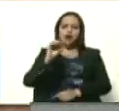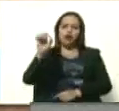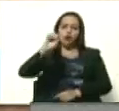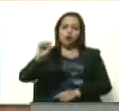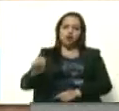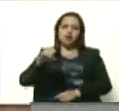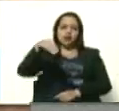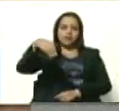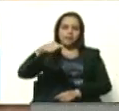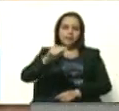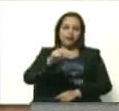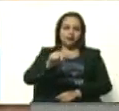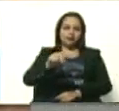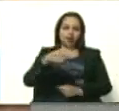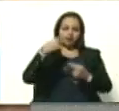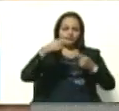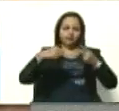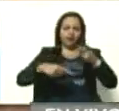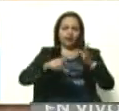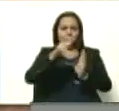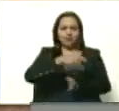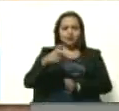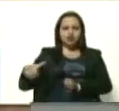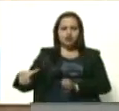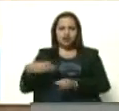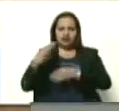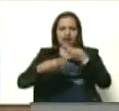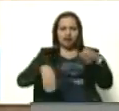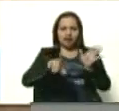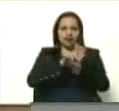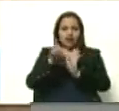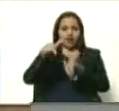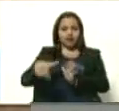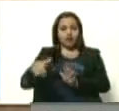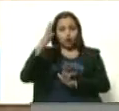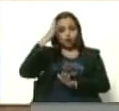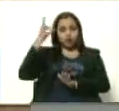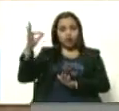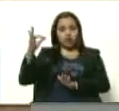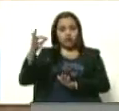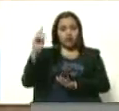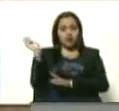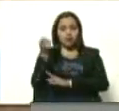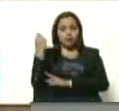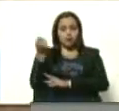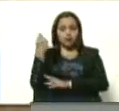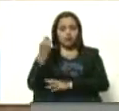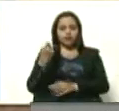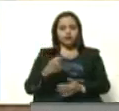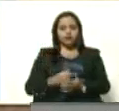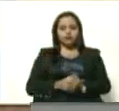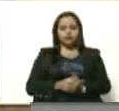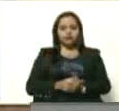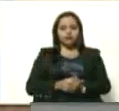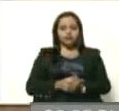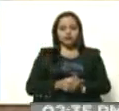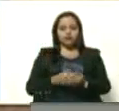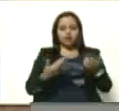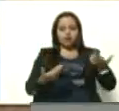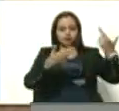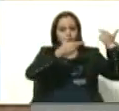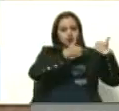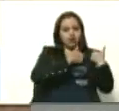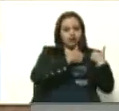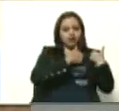legisladoras y legisladores del Consejo Legislativo Regional de este estado Apure, representantes de